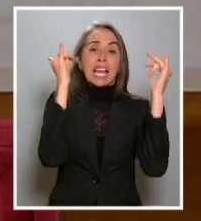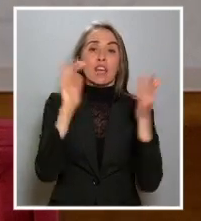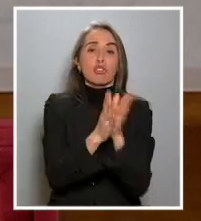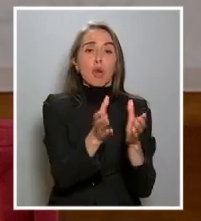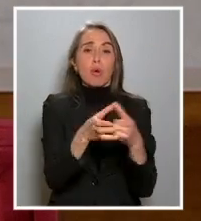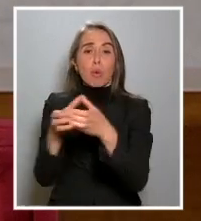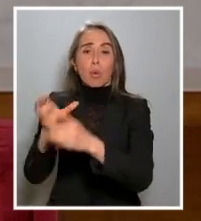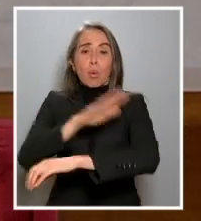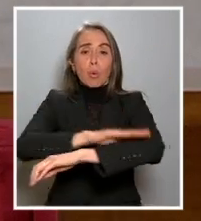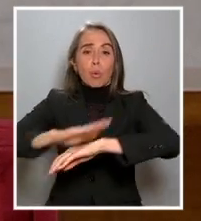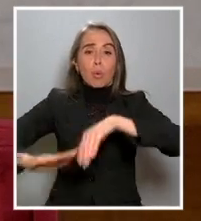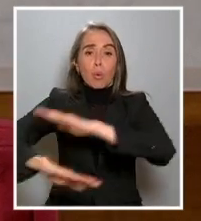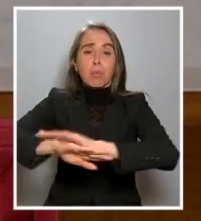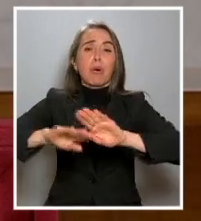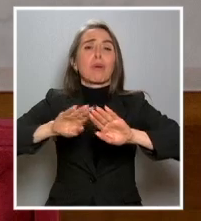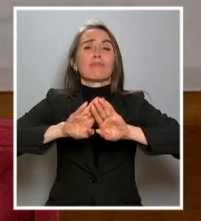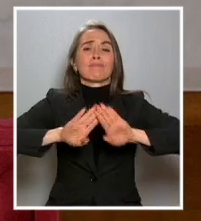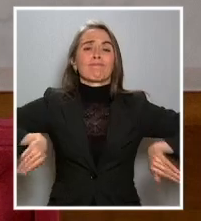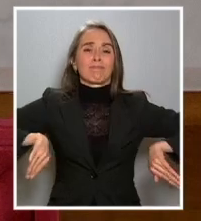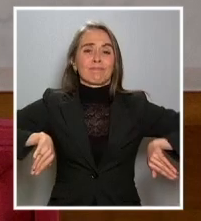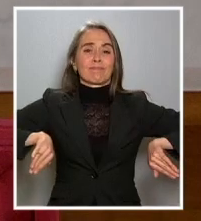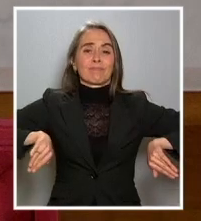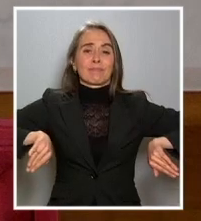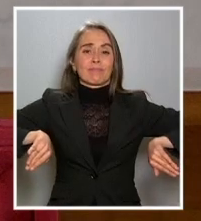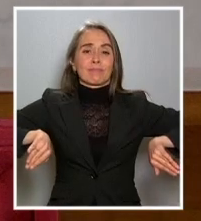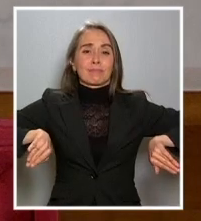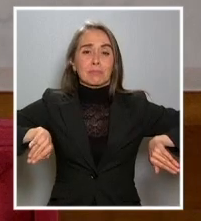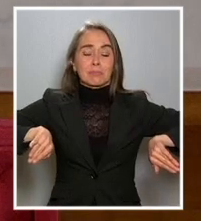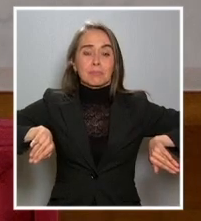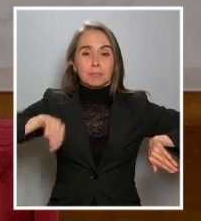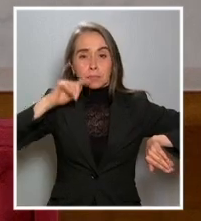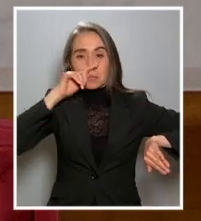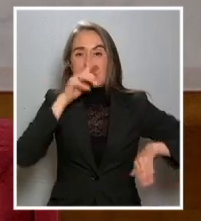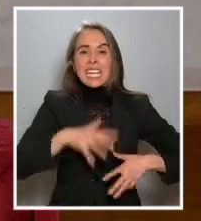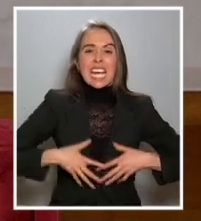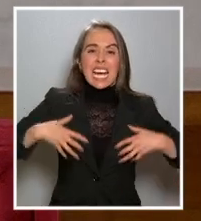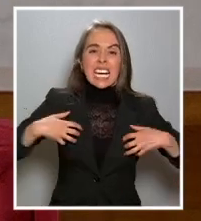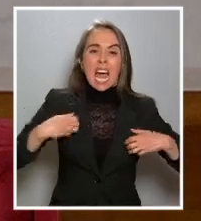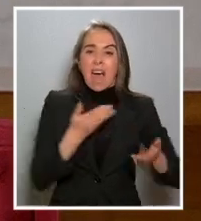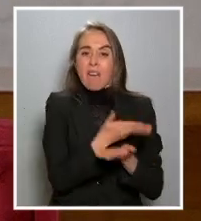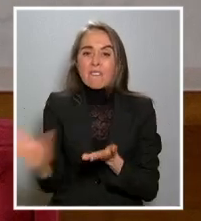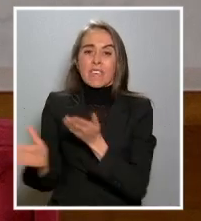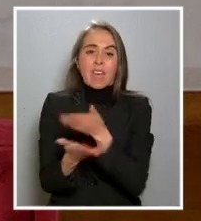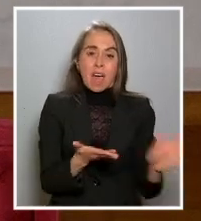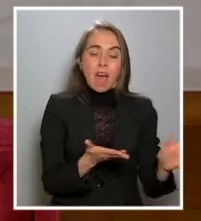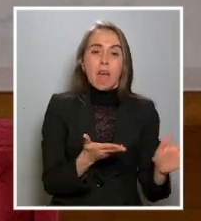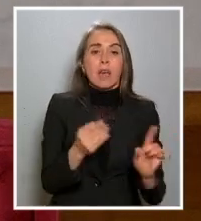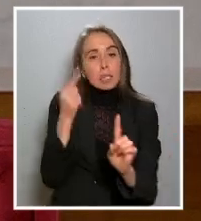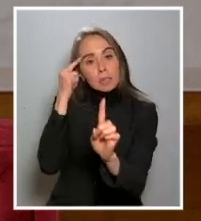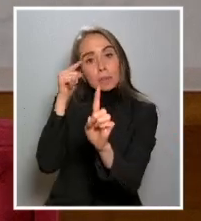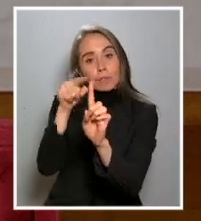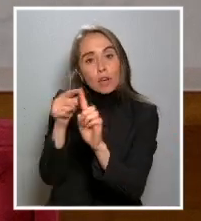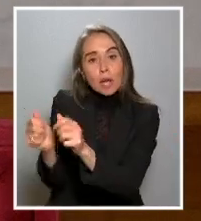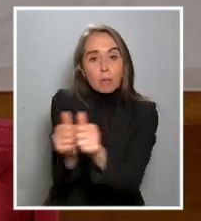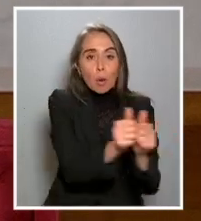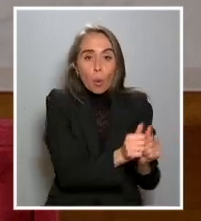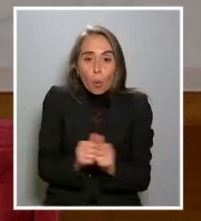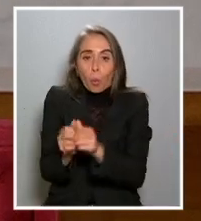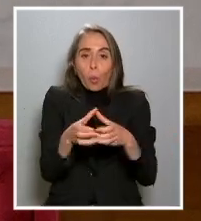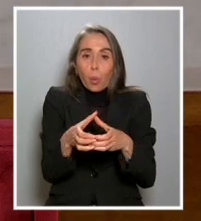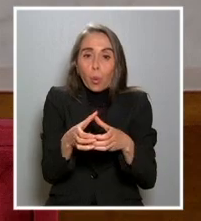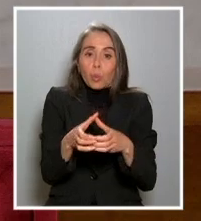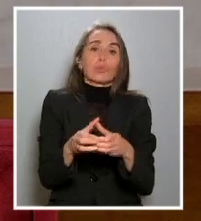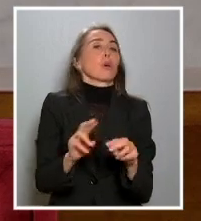lados dejáramos fuera la rabia y nos enfocáramos colaborativamente a